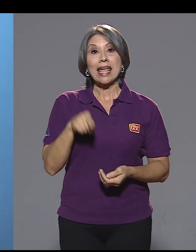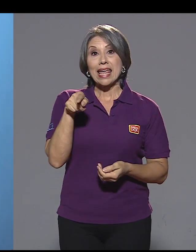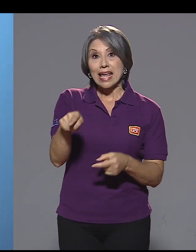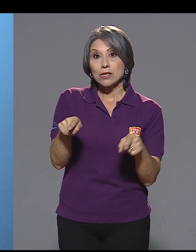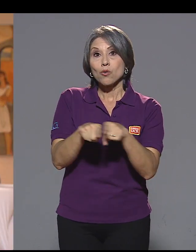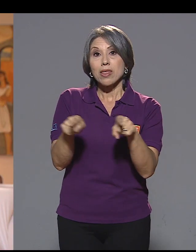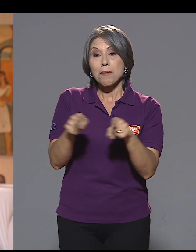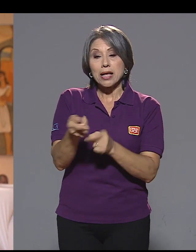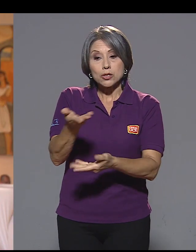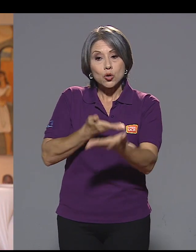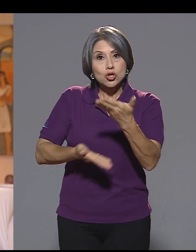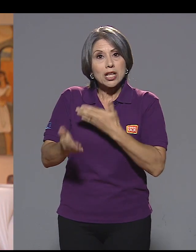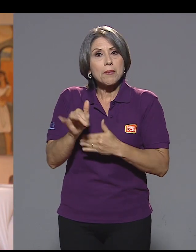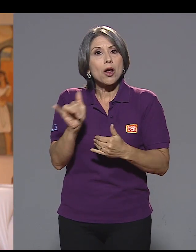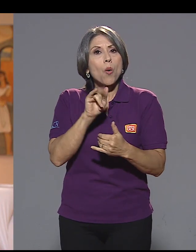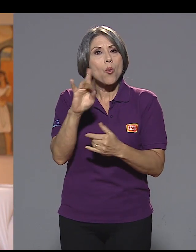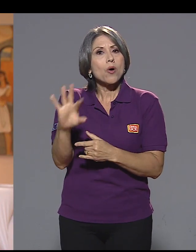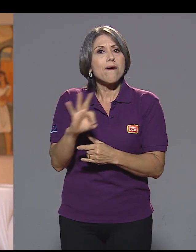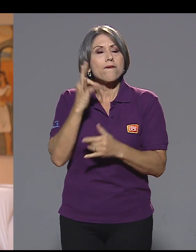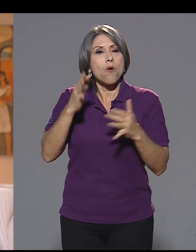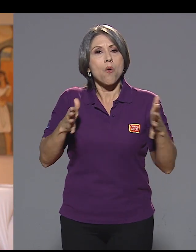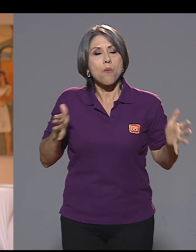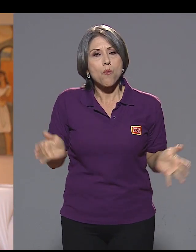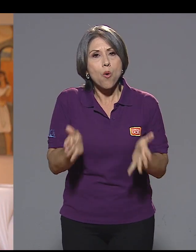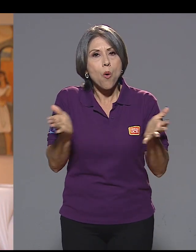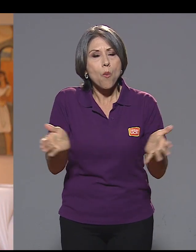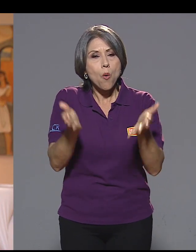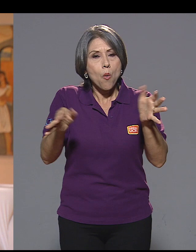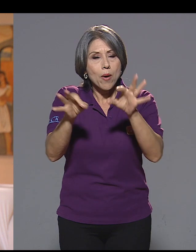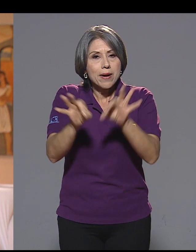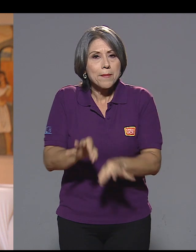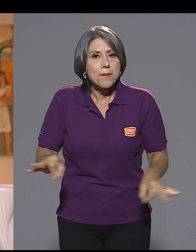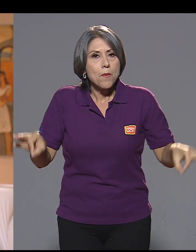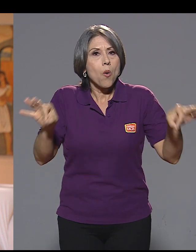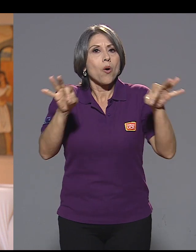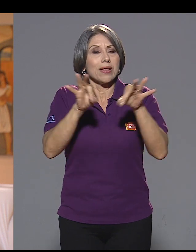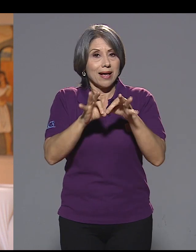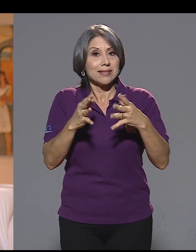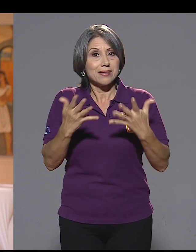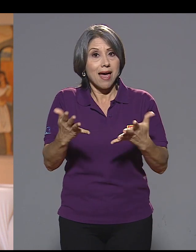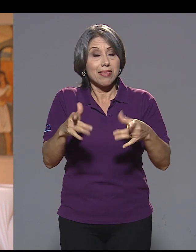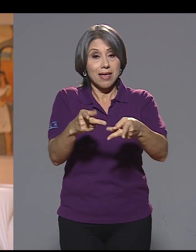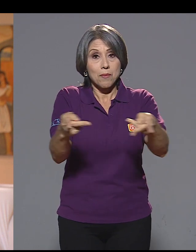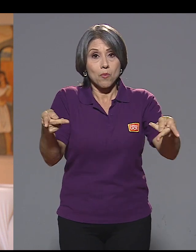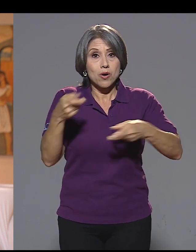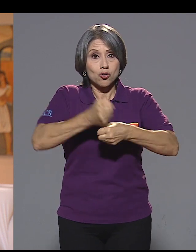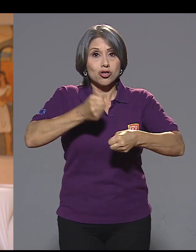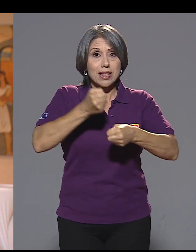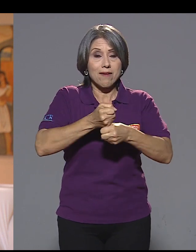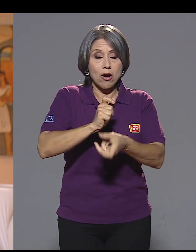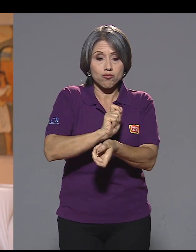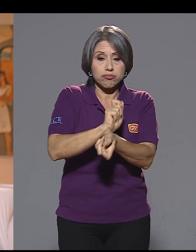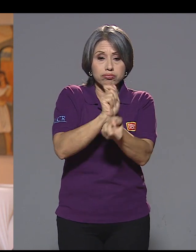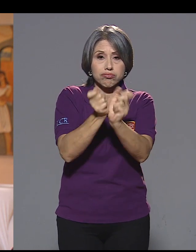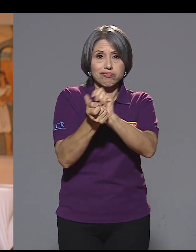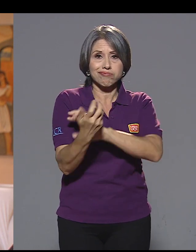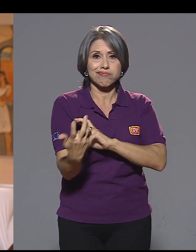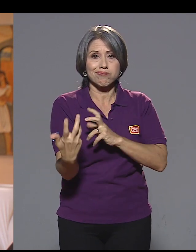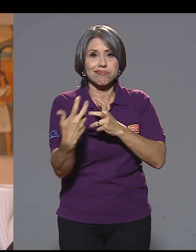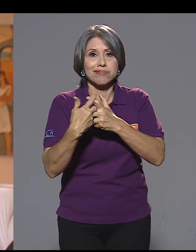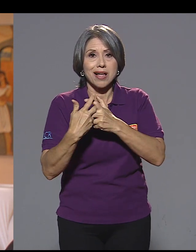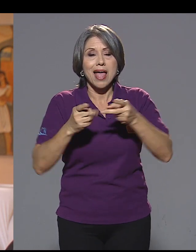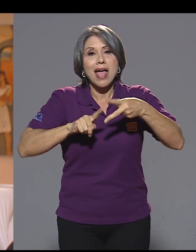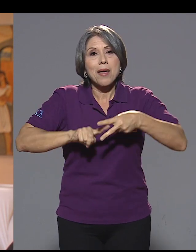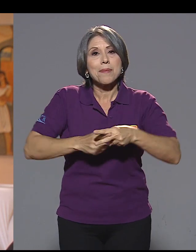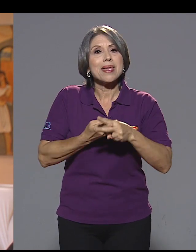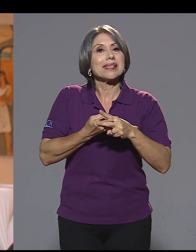sirve además como una plataforma para promover la importancia de adaptar los puestos de trabajo que empiezan desde